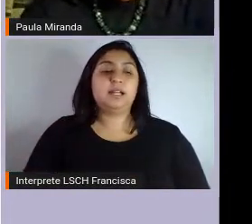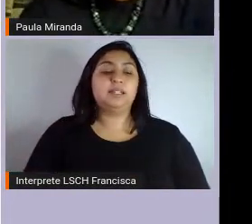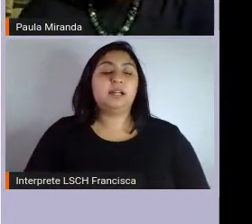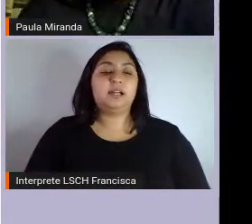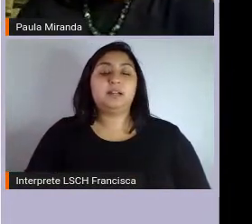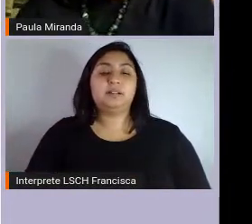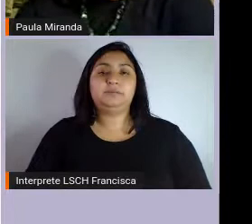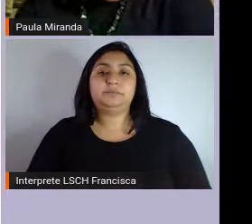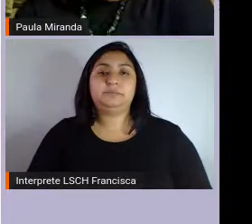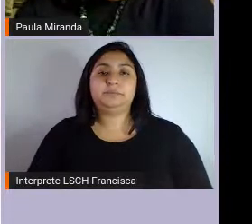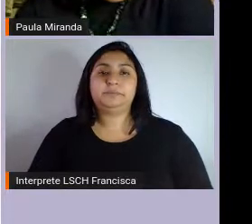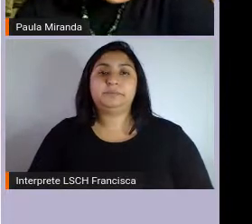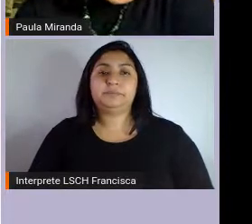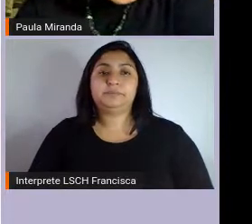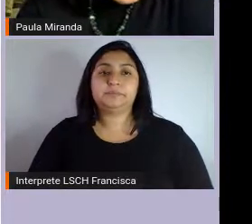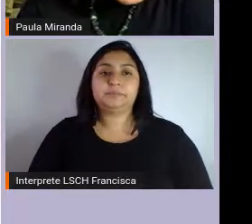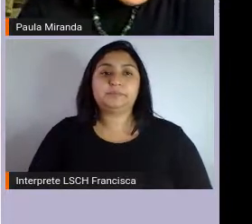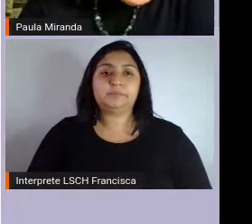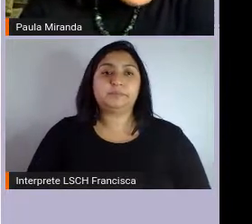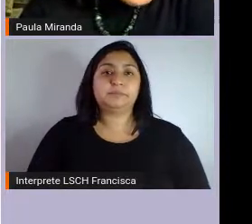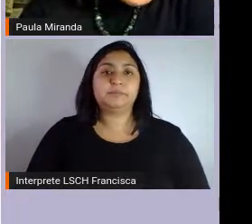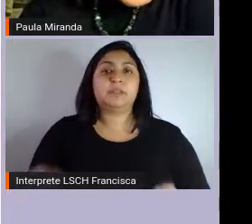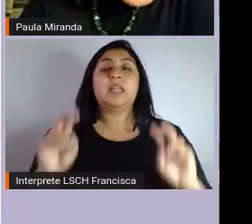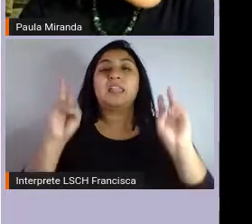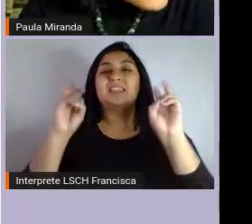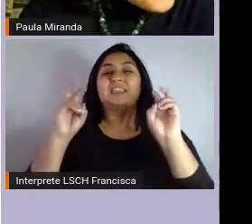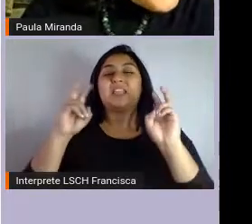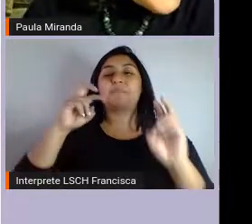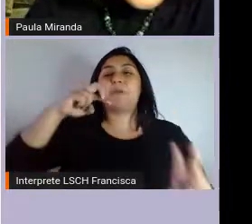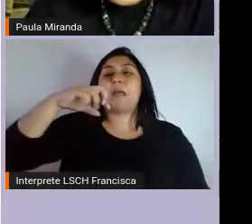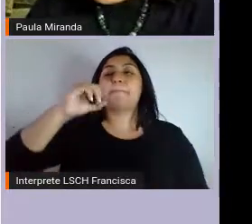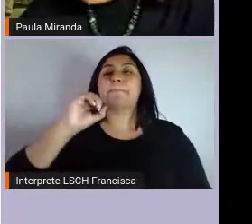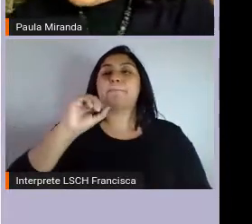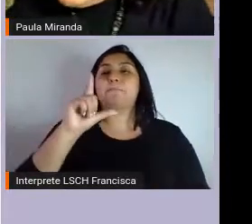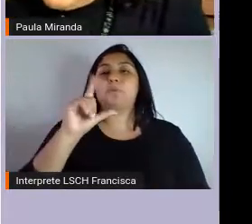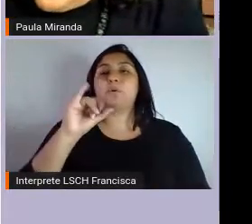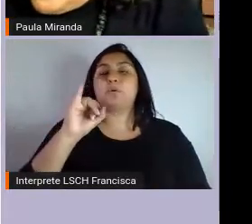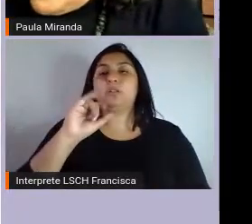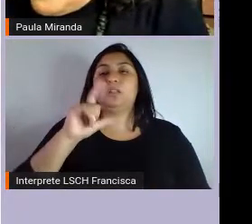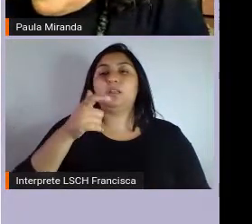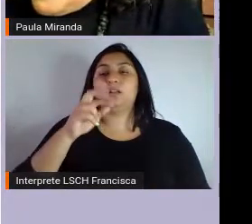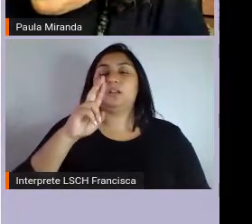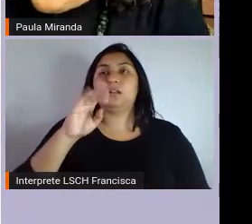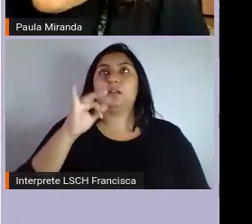En esto de la poligrafía o de las multiartes,